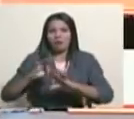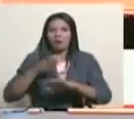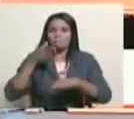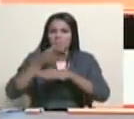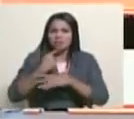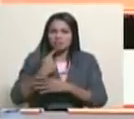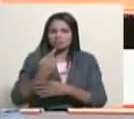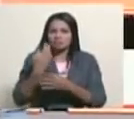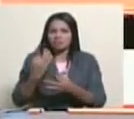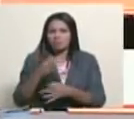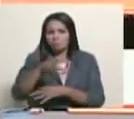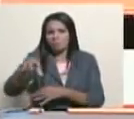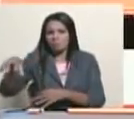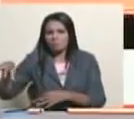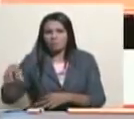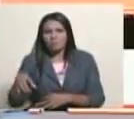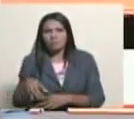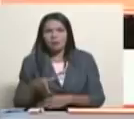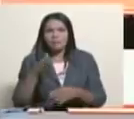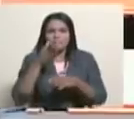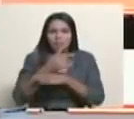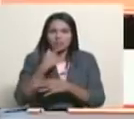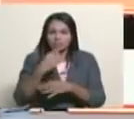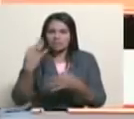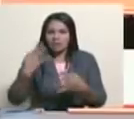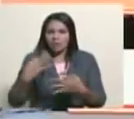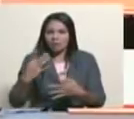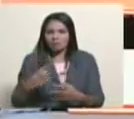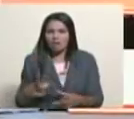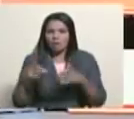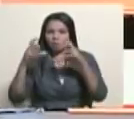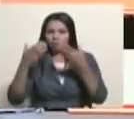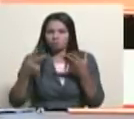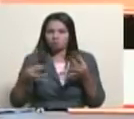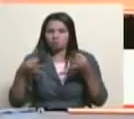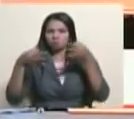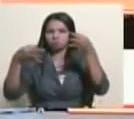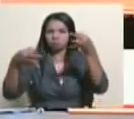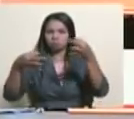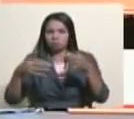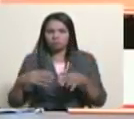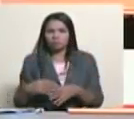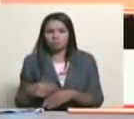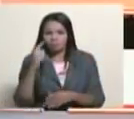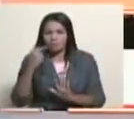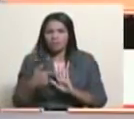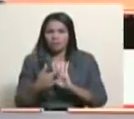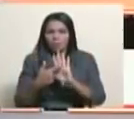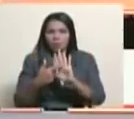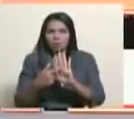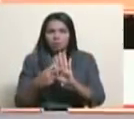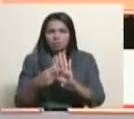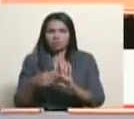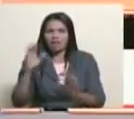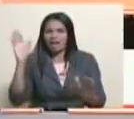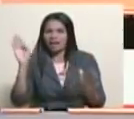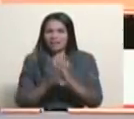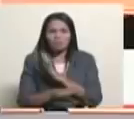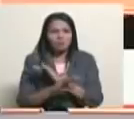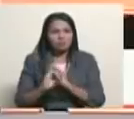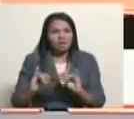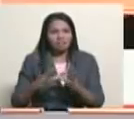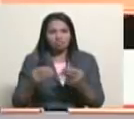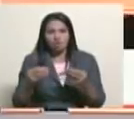decirlo en cada estado, vayan a decir la verdad con la foto en la mano. Vayan a demostrarlo. Arranquemos ya